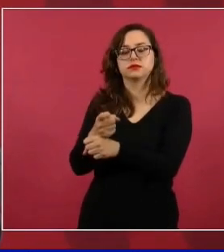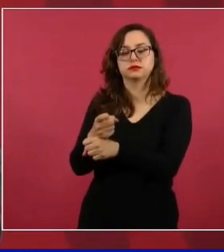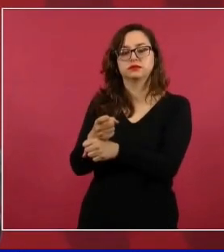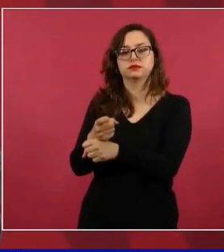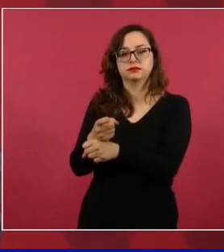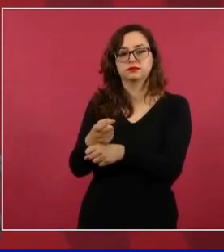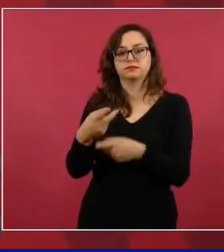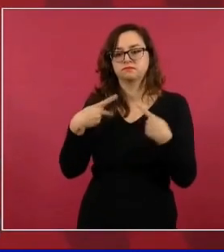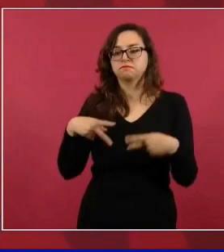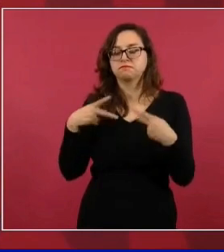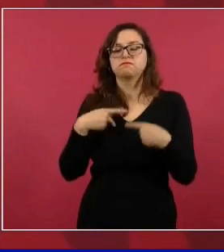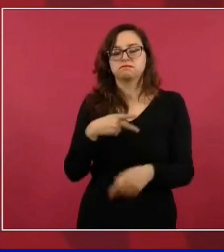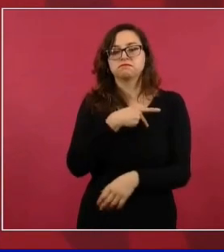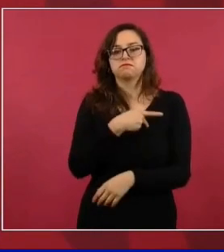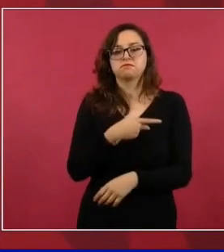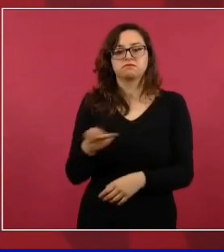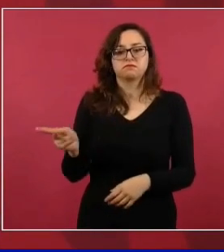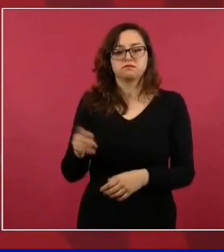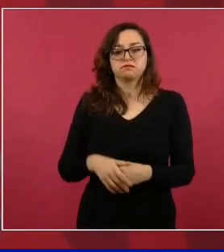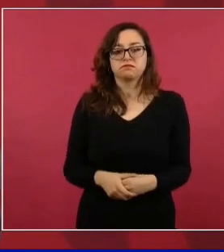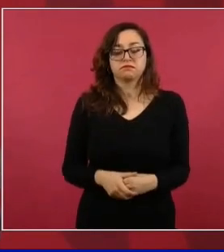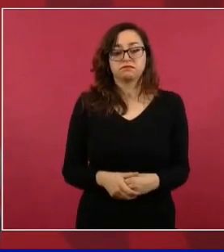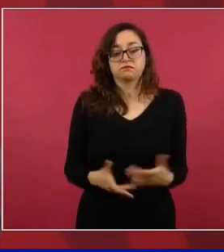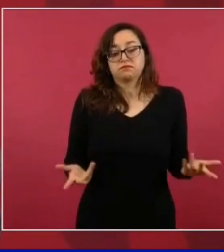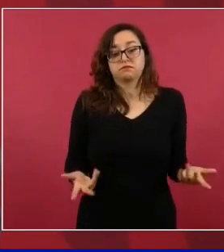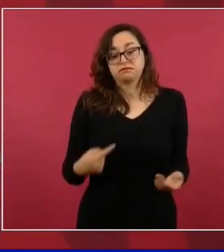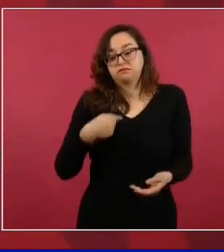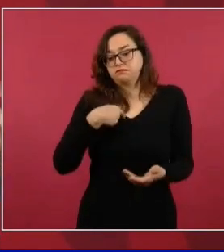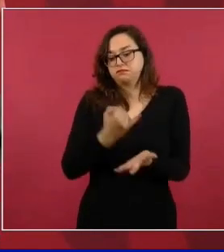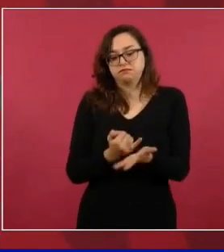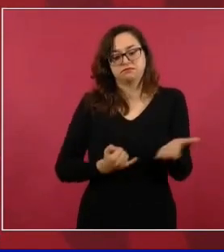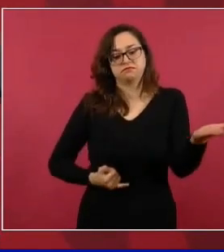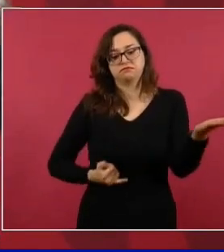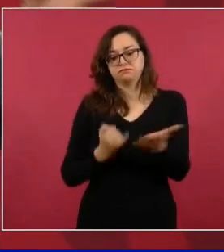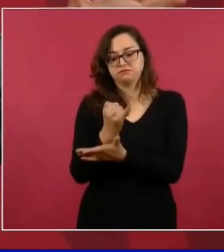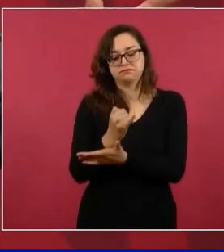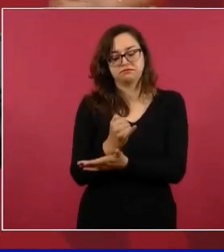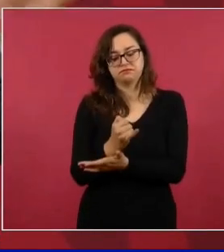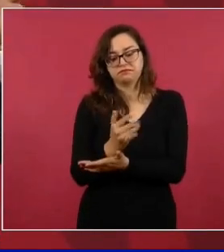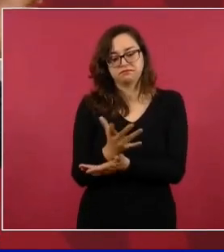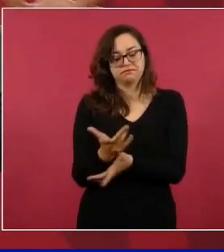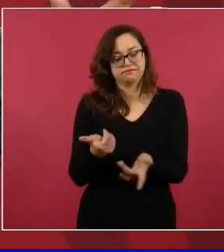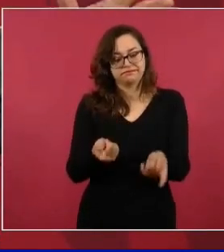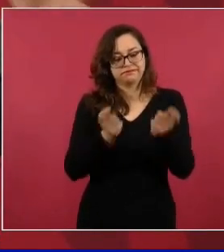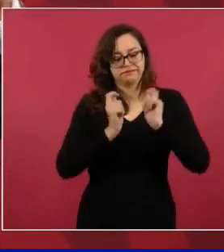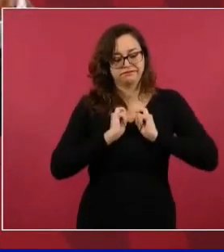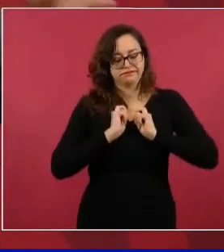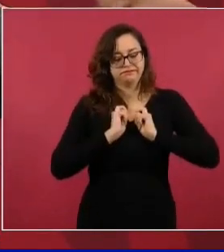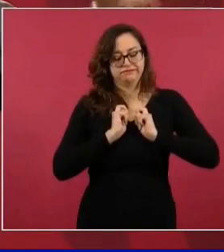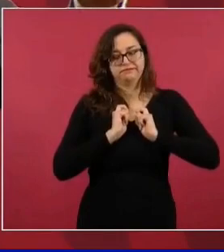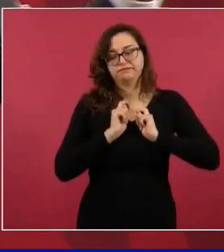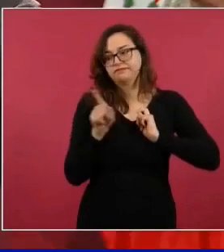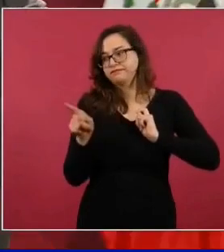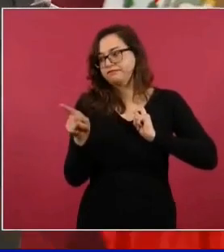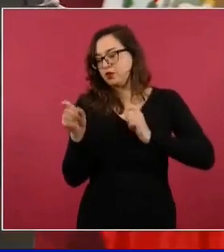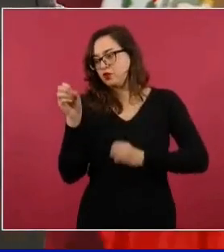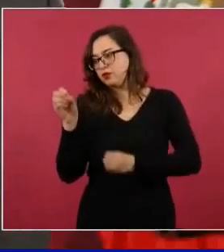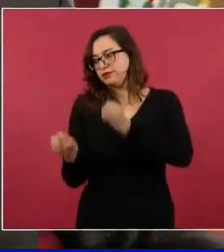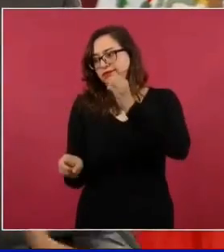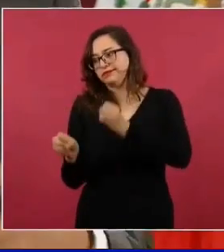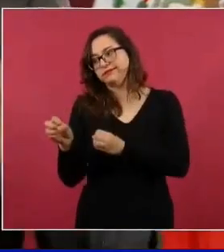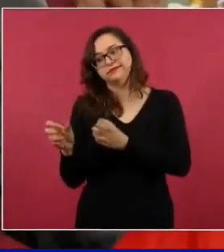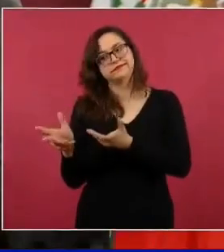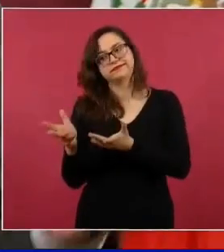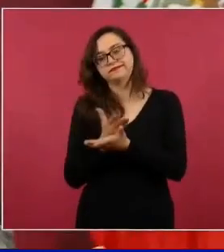a la gente pobre. Bueno, entonces sabía yo lo que existía en el Poder